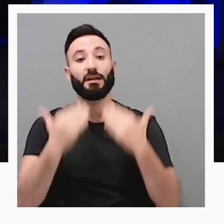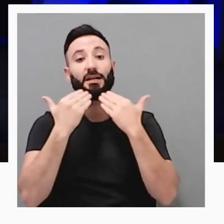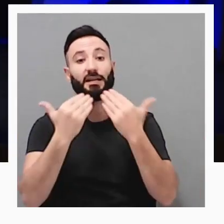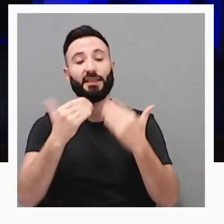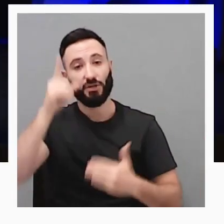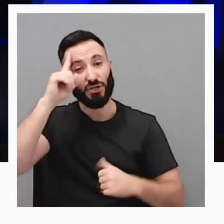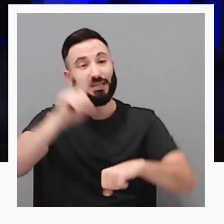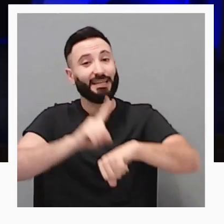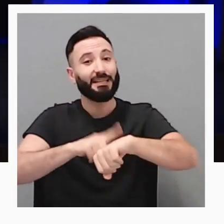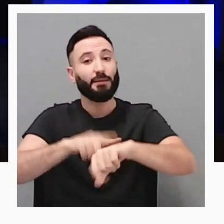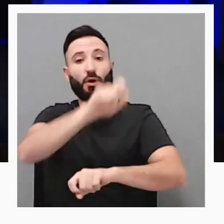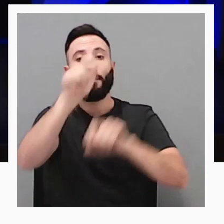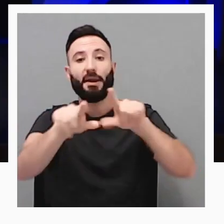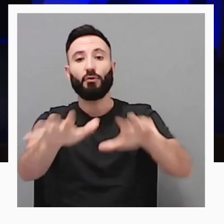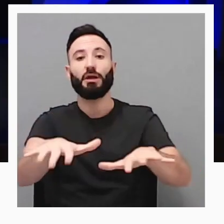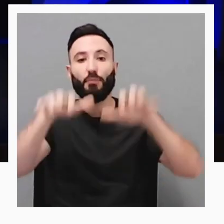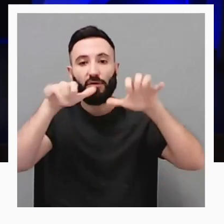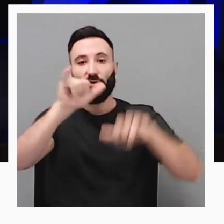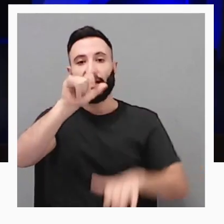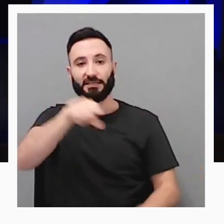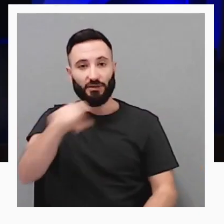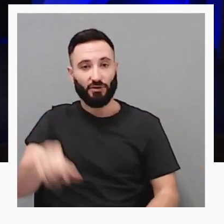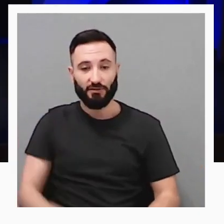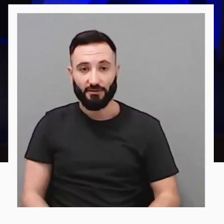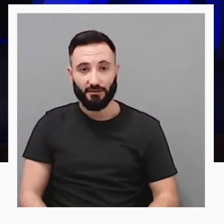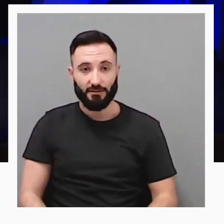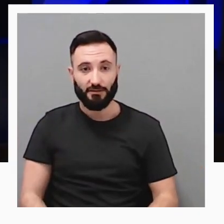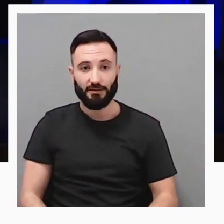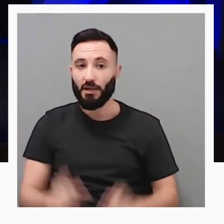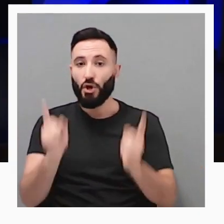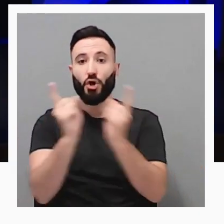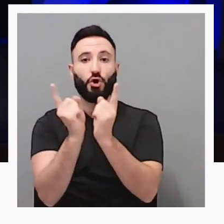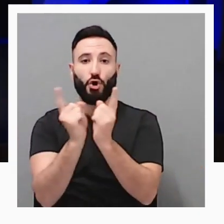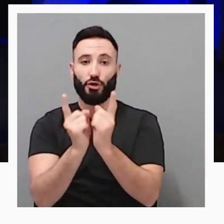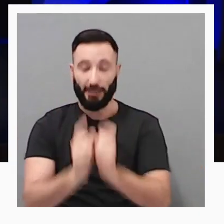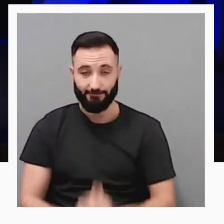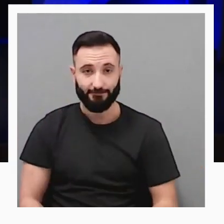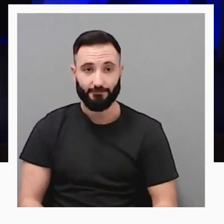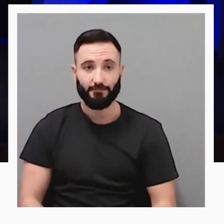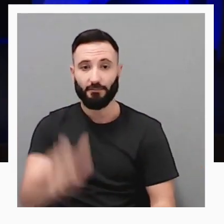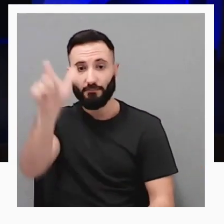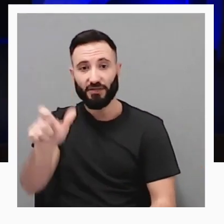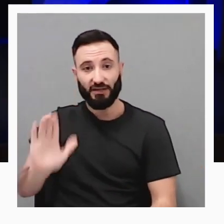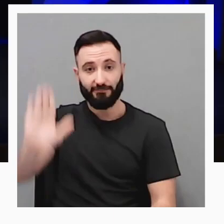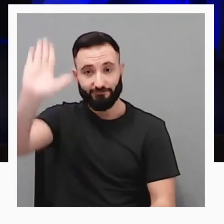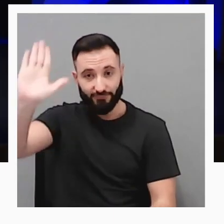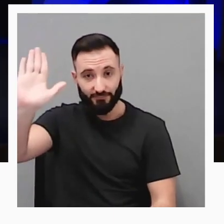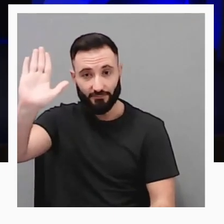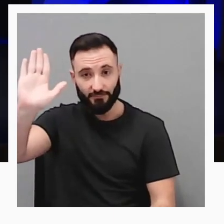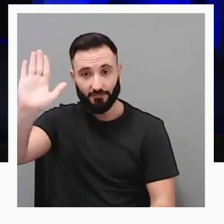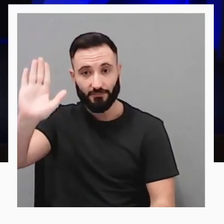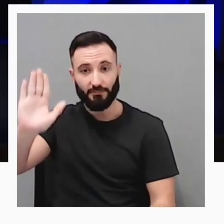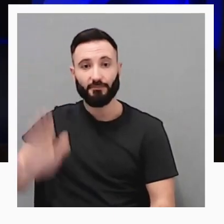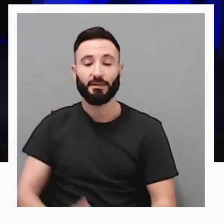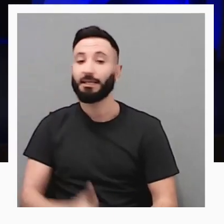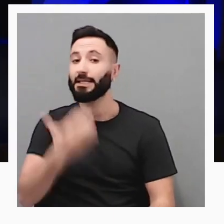para una pregunta del público. Pues una pregunta muy breve de alguien antes de cerrar. Y si no,